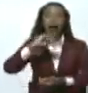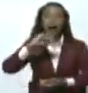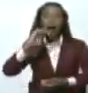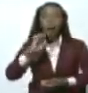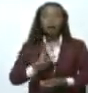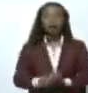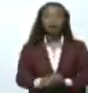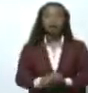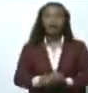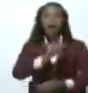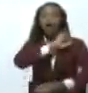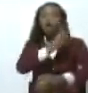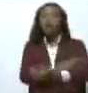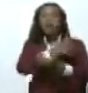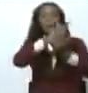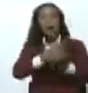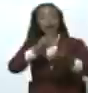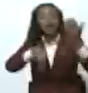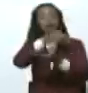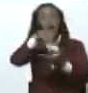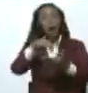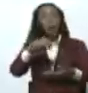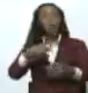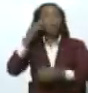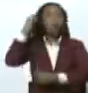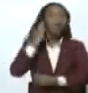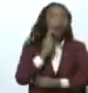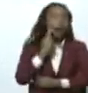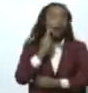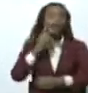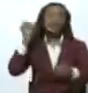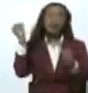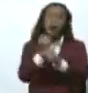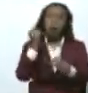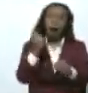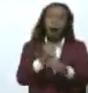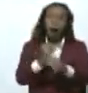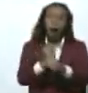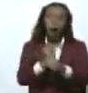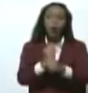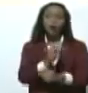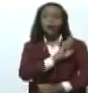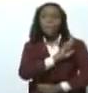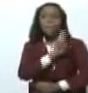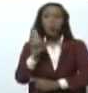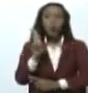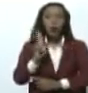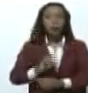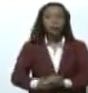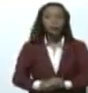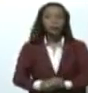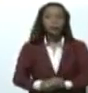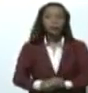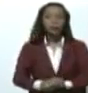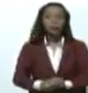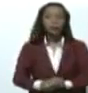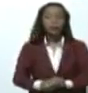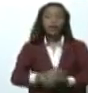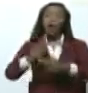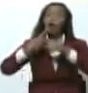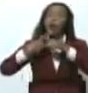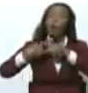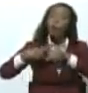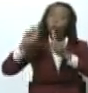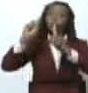a la Fuerza Armada Nacional Bolivariana, a la Operación República y a los